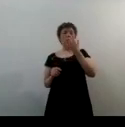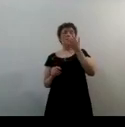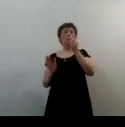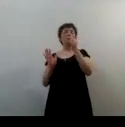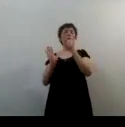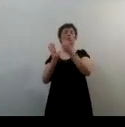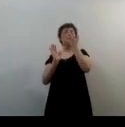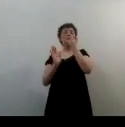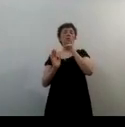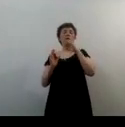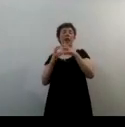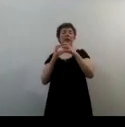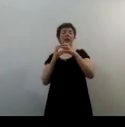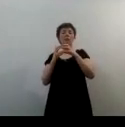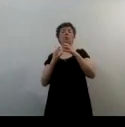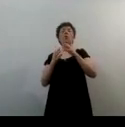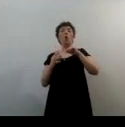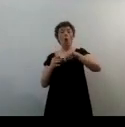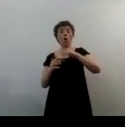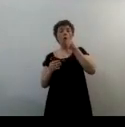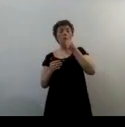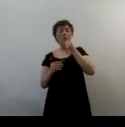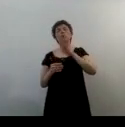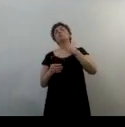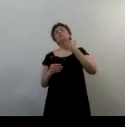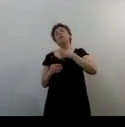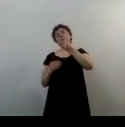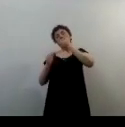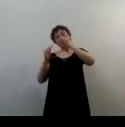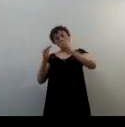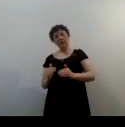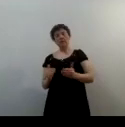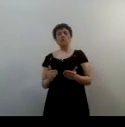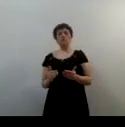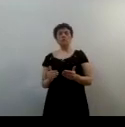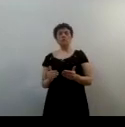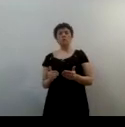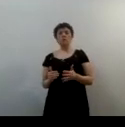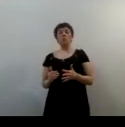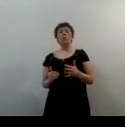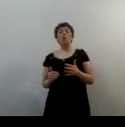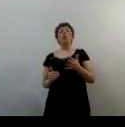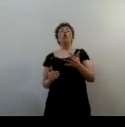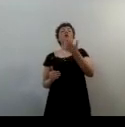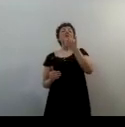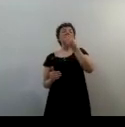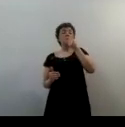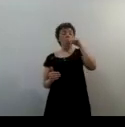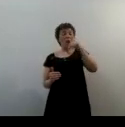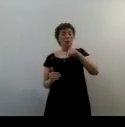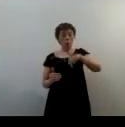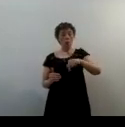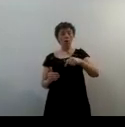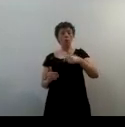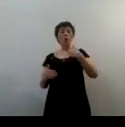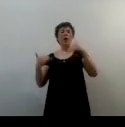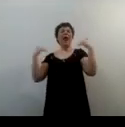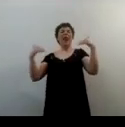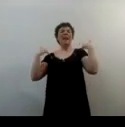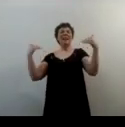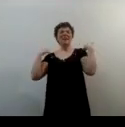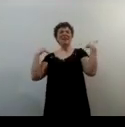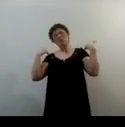al día siguiente reduzco hidrato. O consumo estos alimentos, puedo hacer más ejercicio físico para precisamente